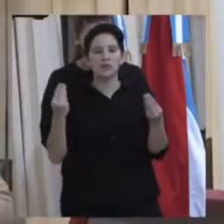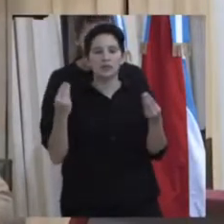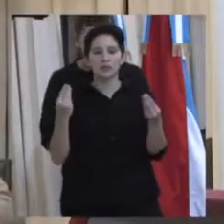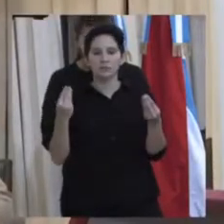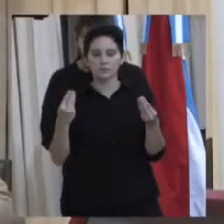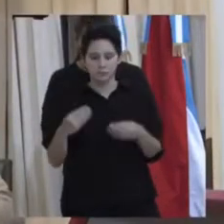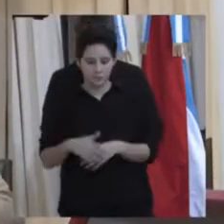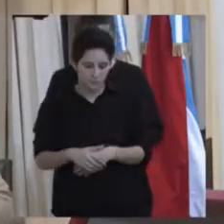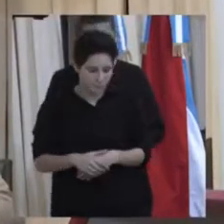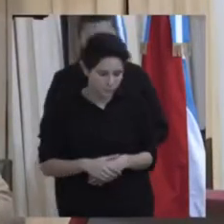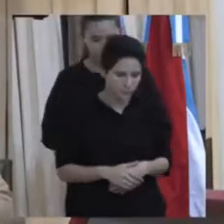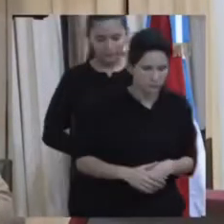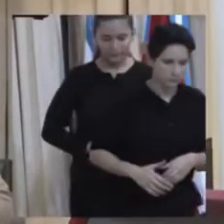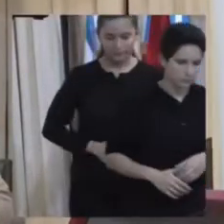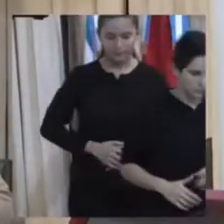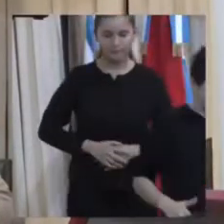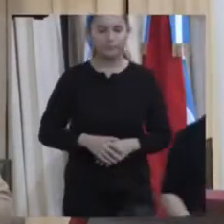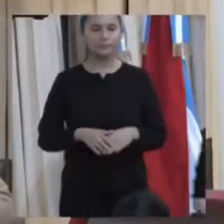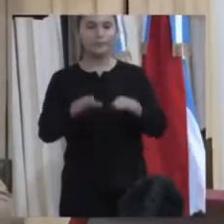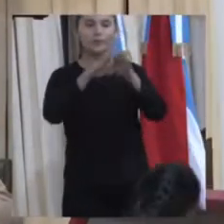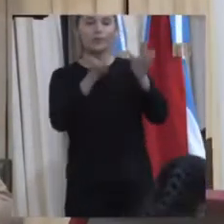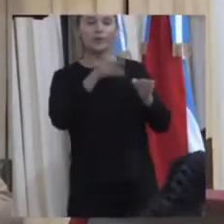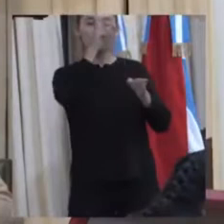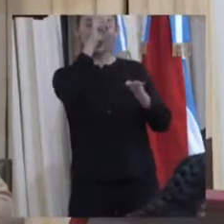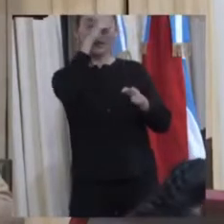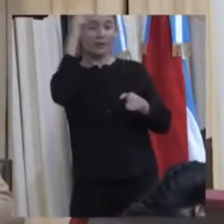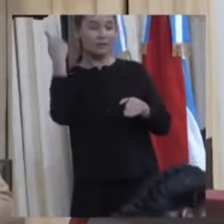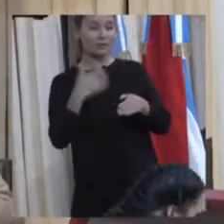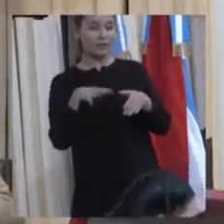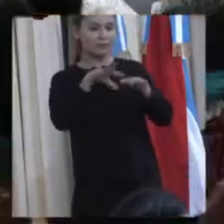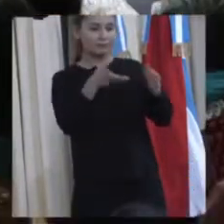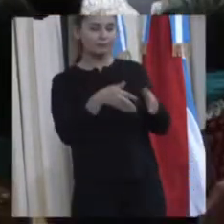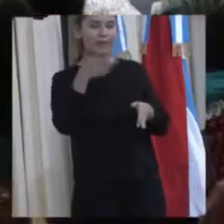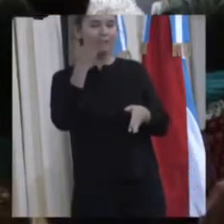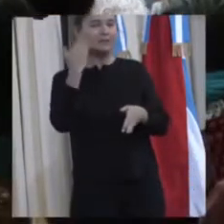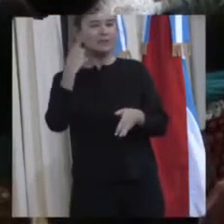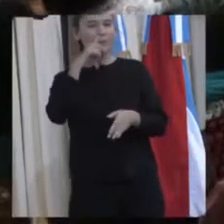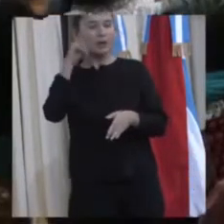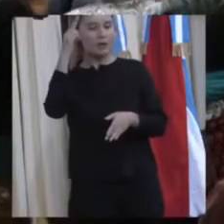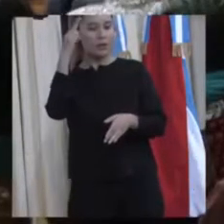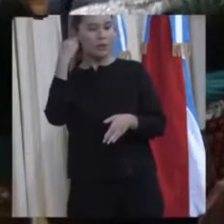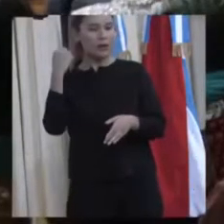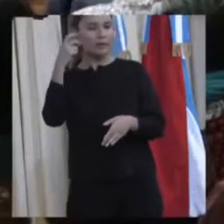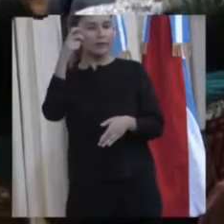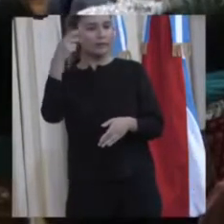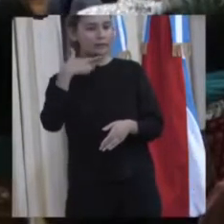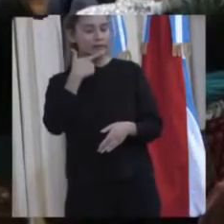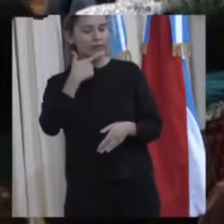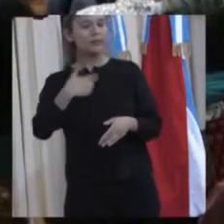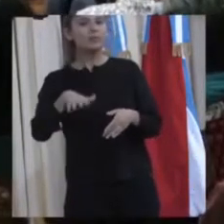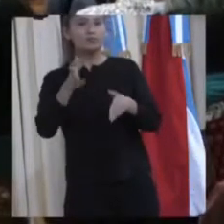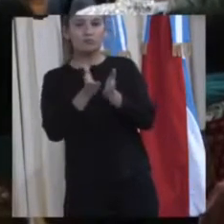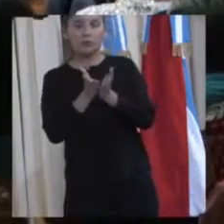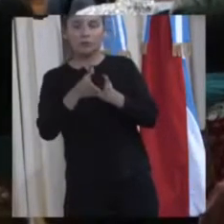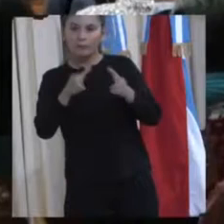clausura, en efecto, el internado del Hospital Nacional de Clínicas a fines del 17, ¿no? Un sitio donde los estudiantes, muchos de ellos,